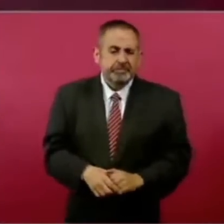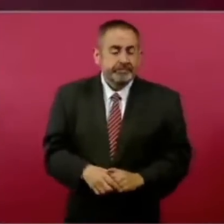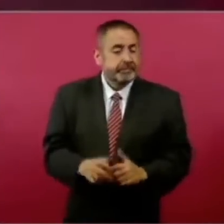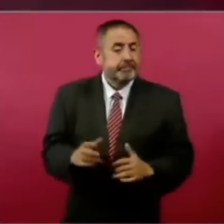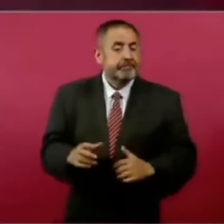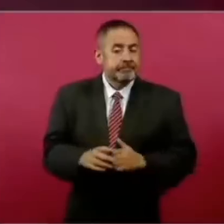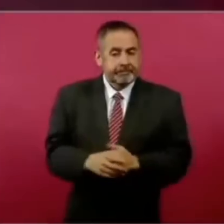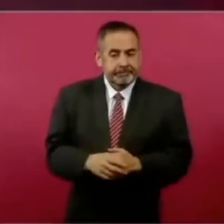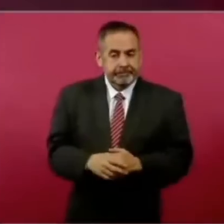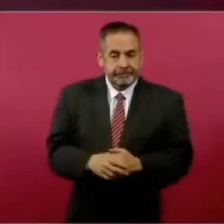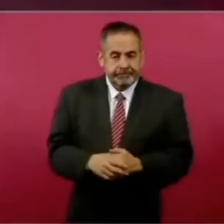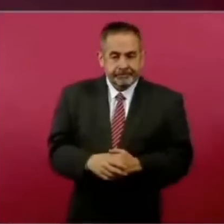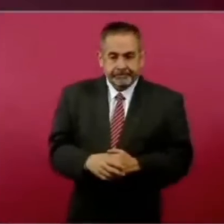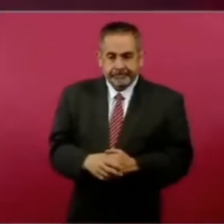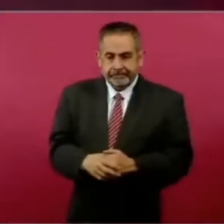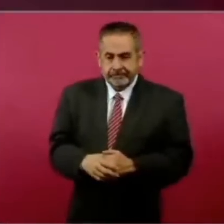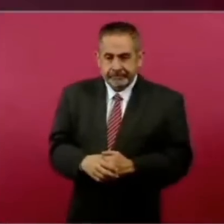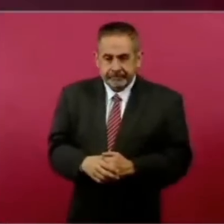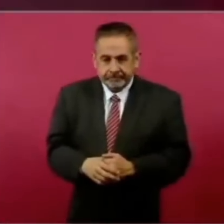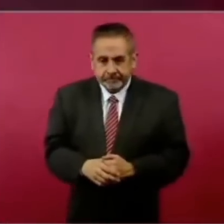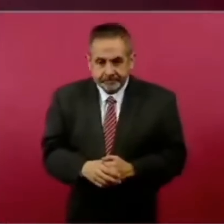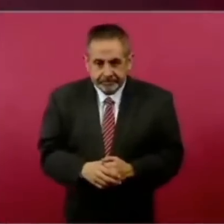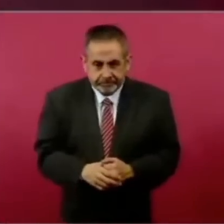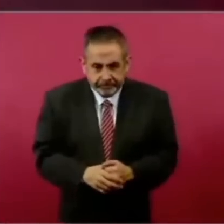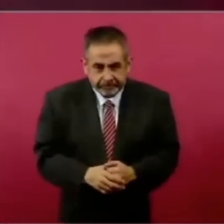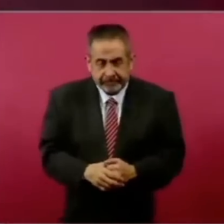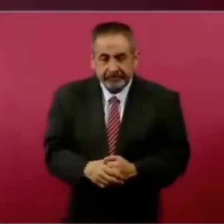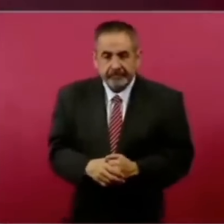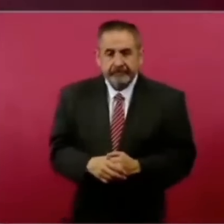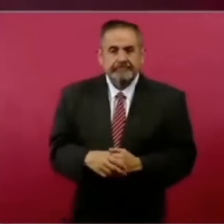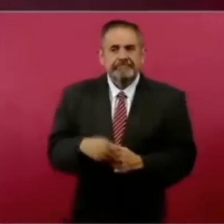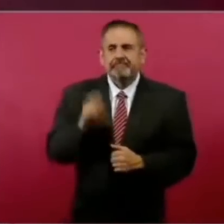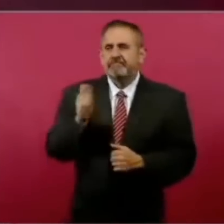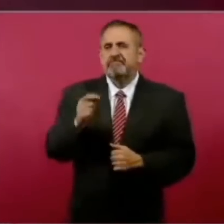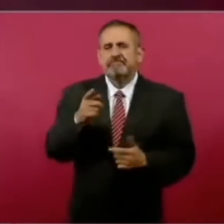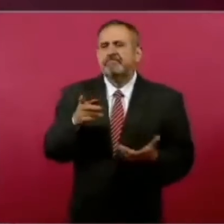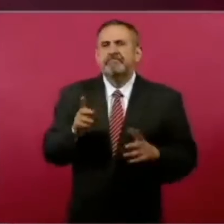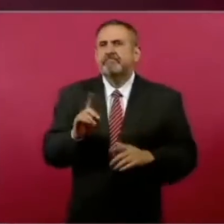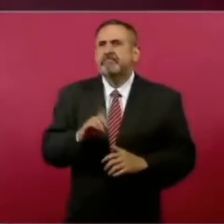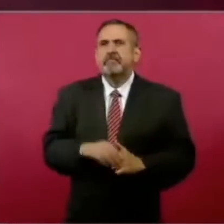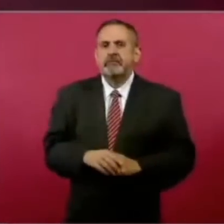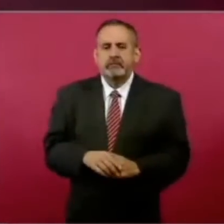Entonces, no es cierto de que